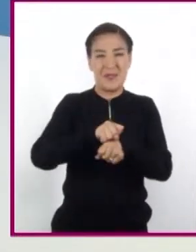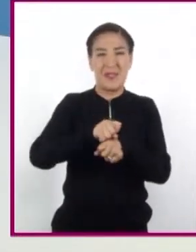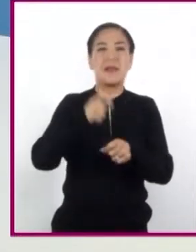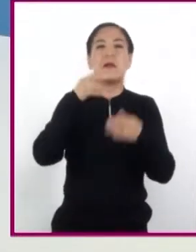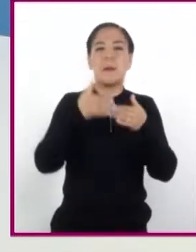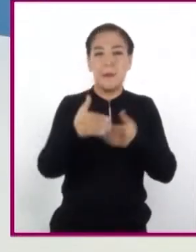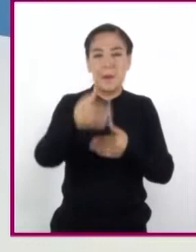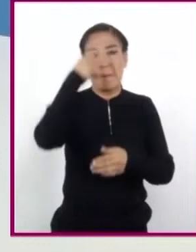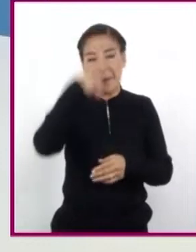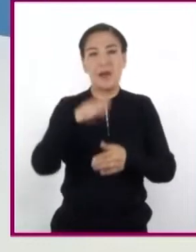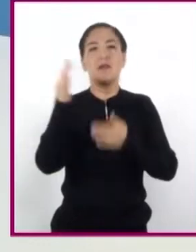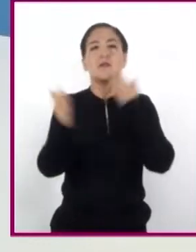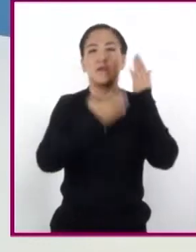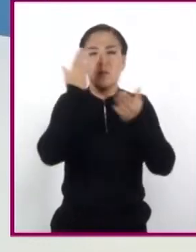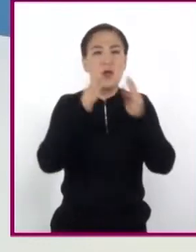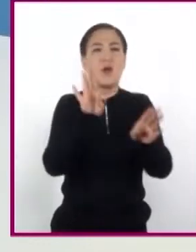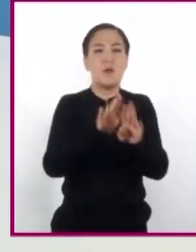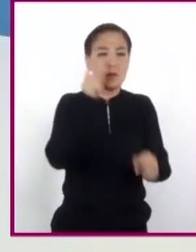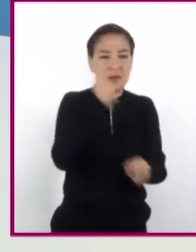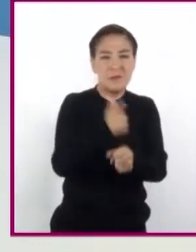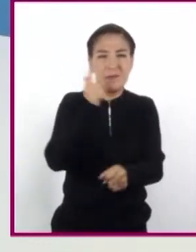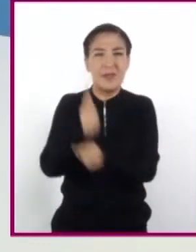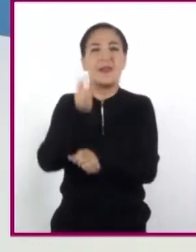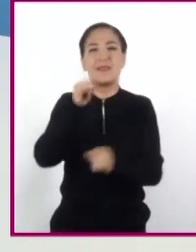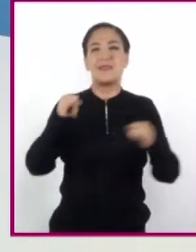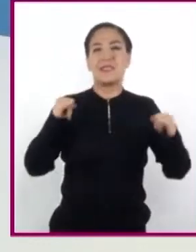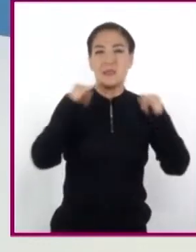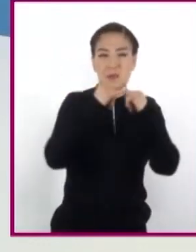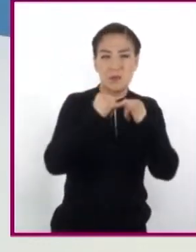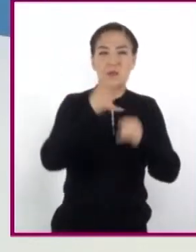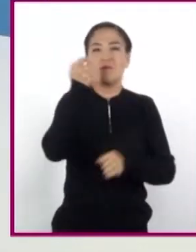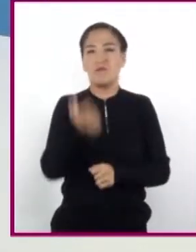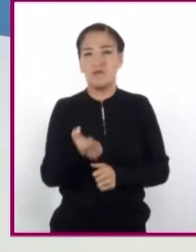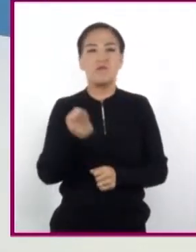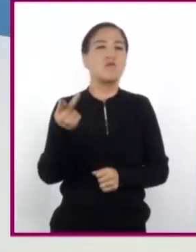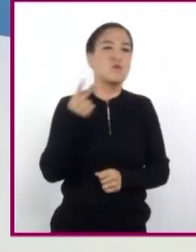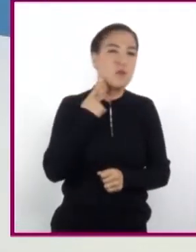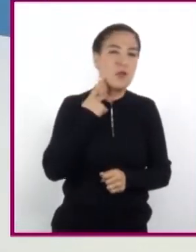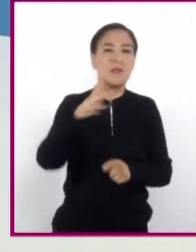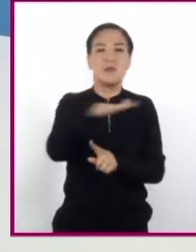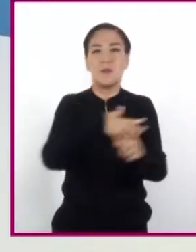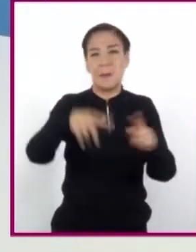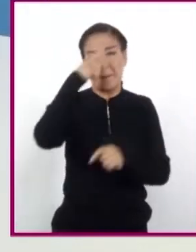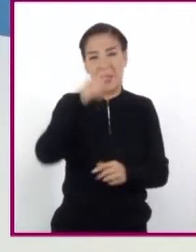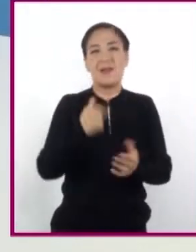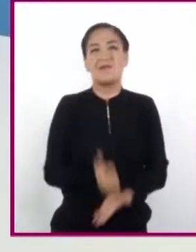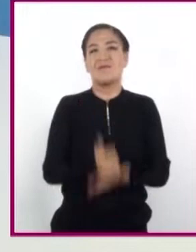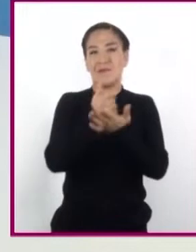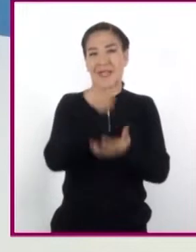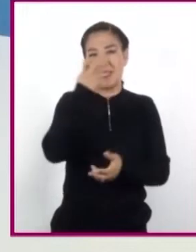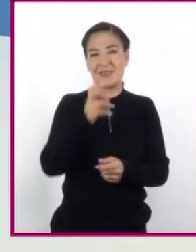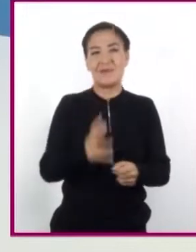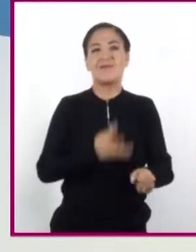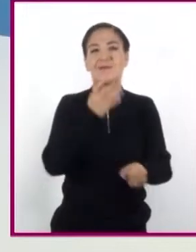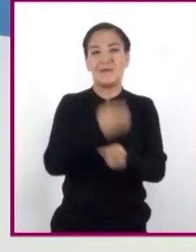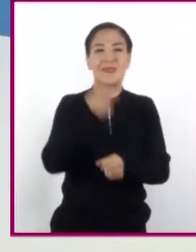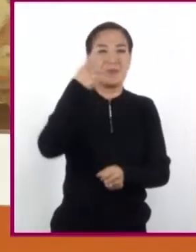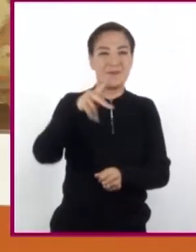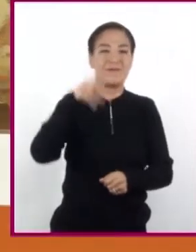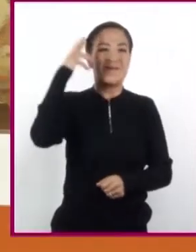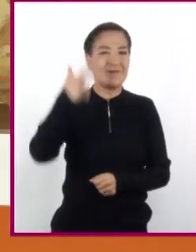identificaremos las instituciones económicas, políticas y sociales que favorecieron la consolidación del